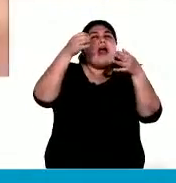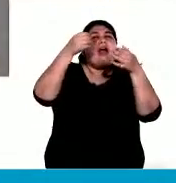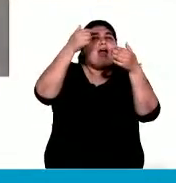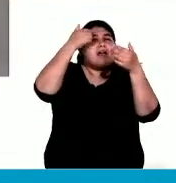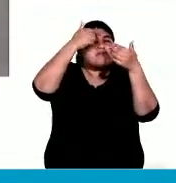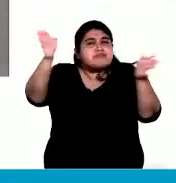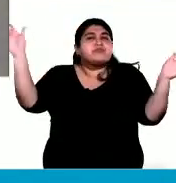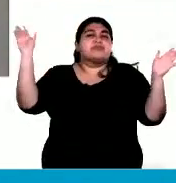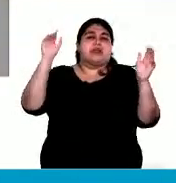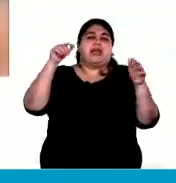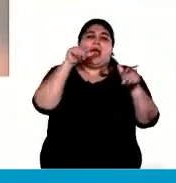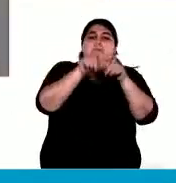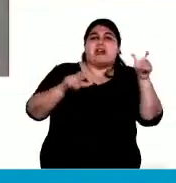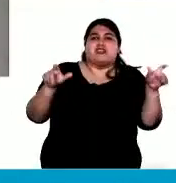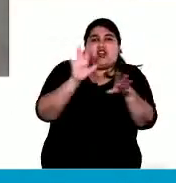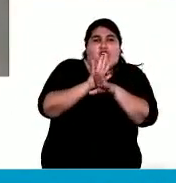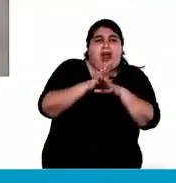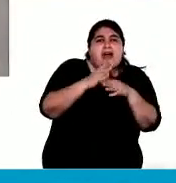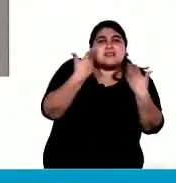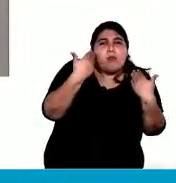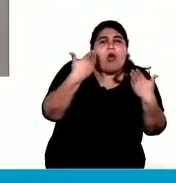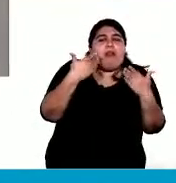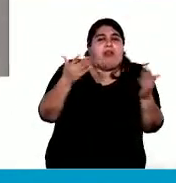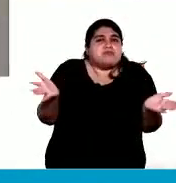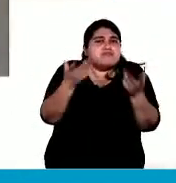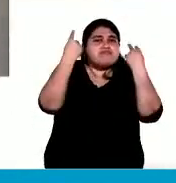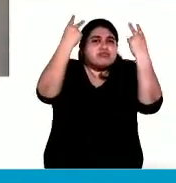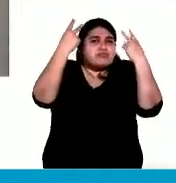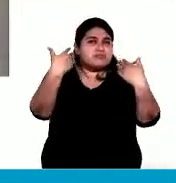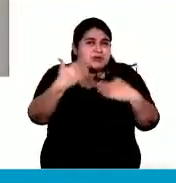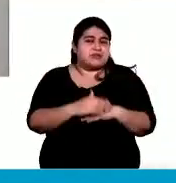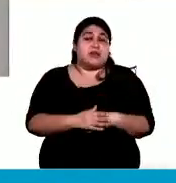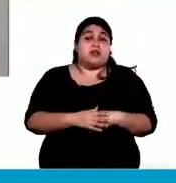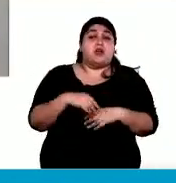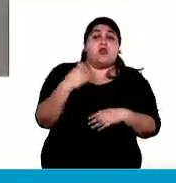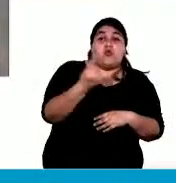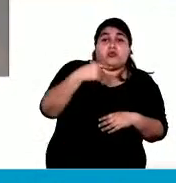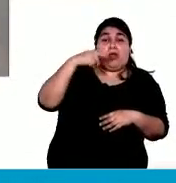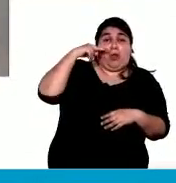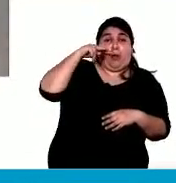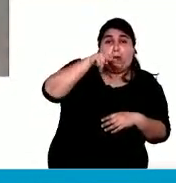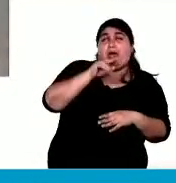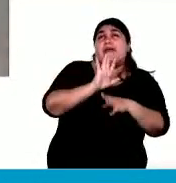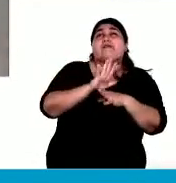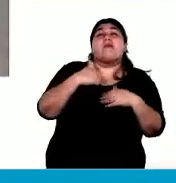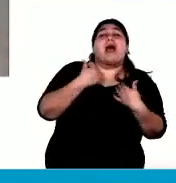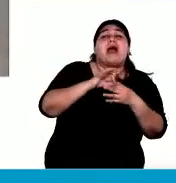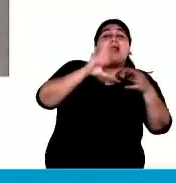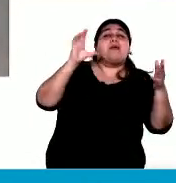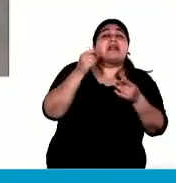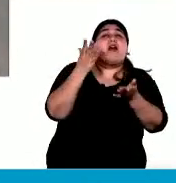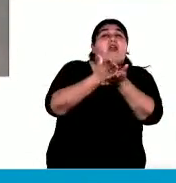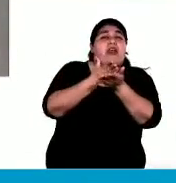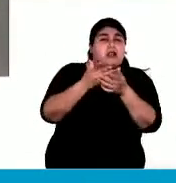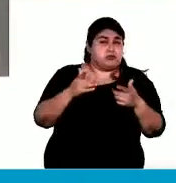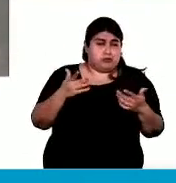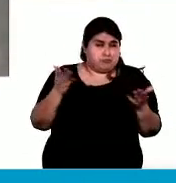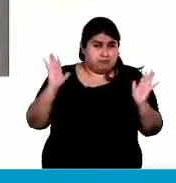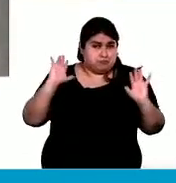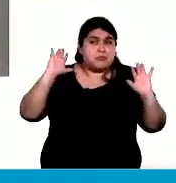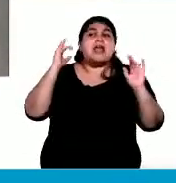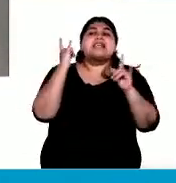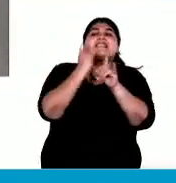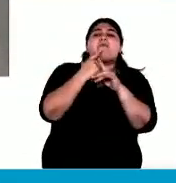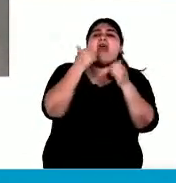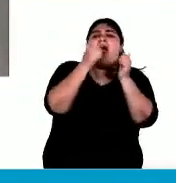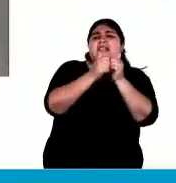personas críticas. A nosotros no nos van a encontrar nunca para limitar las libertades y los derechos. La historia está llena